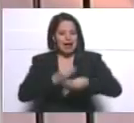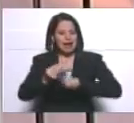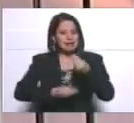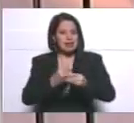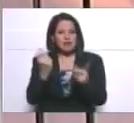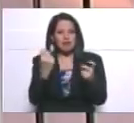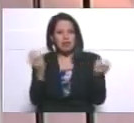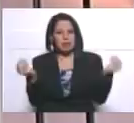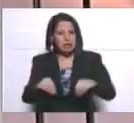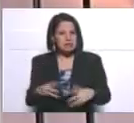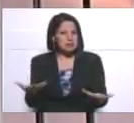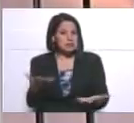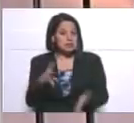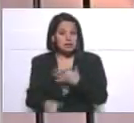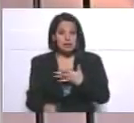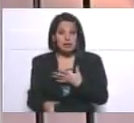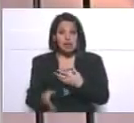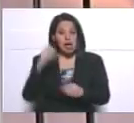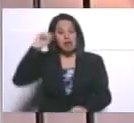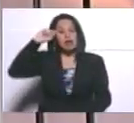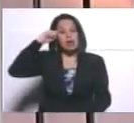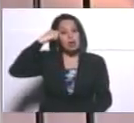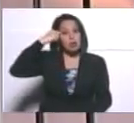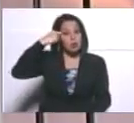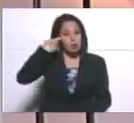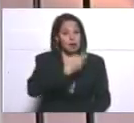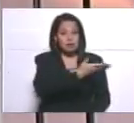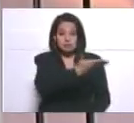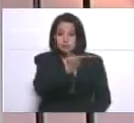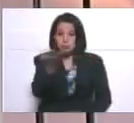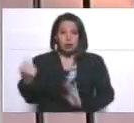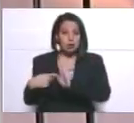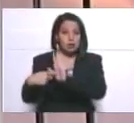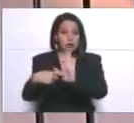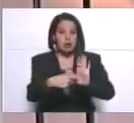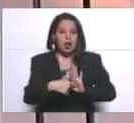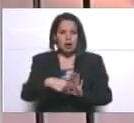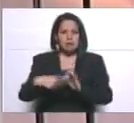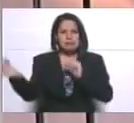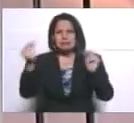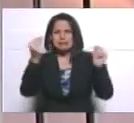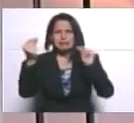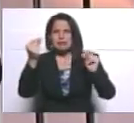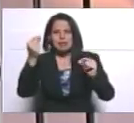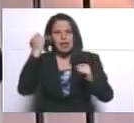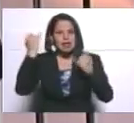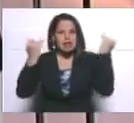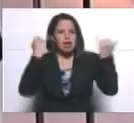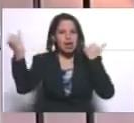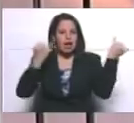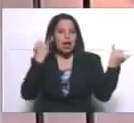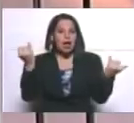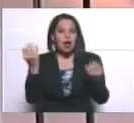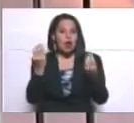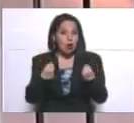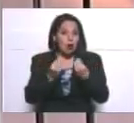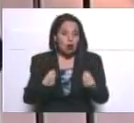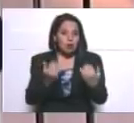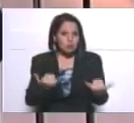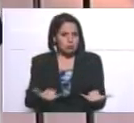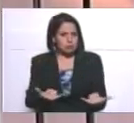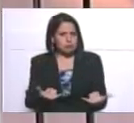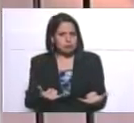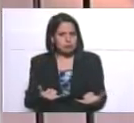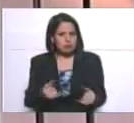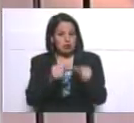importante que le sigamos recordando a nuestro pueblo en esta batalla de las ideas, que precisamente ahora que ya estamos